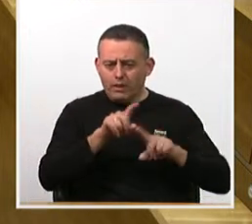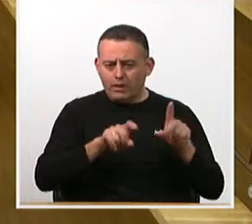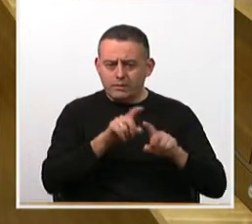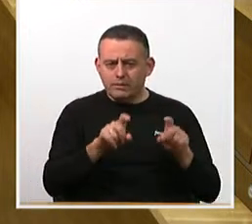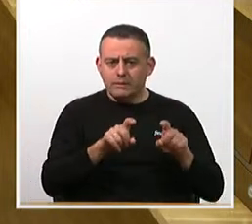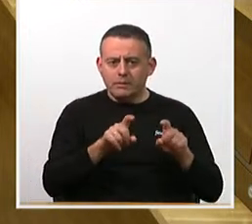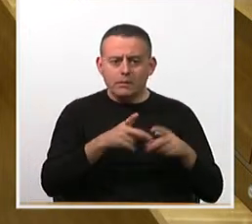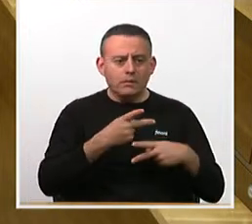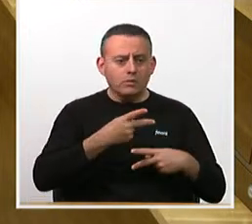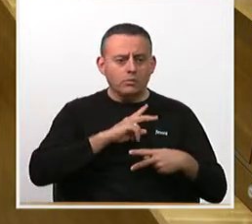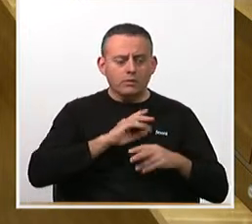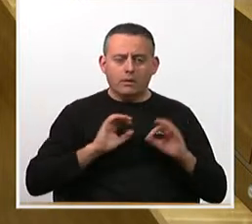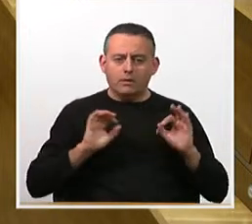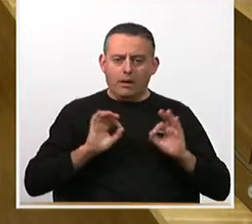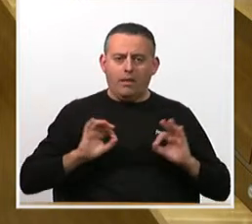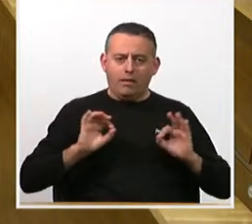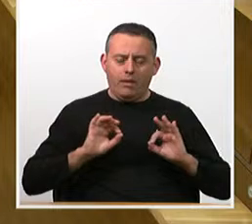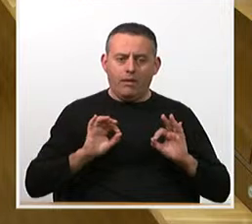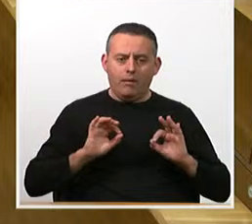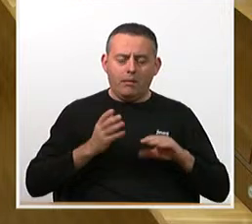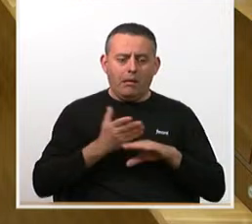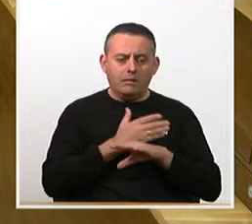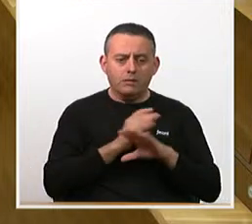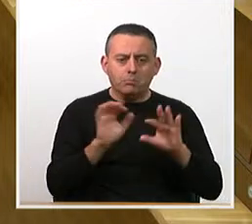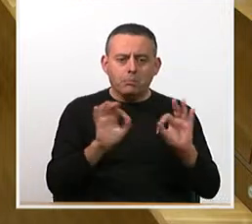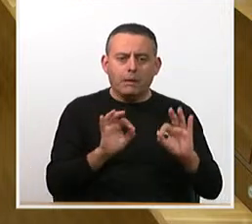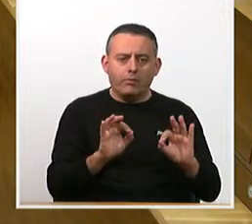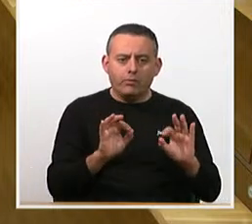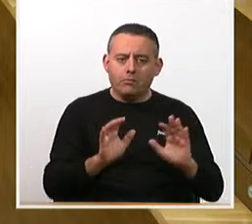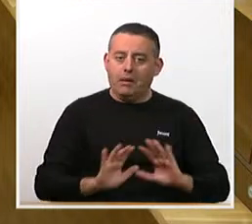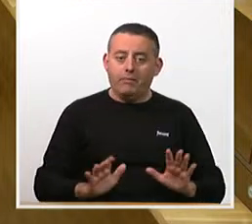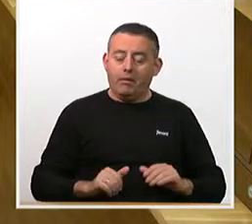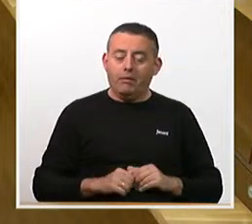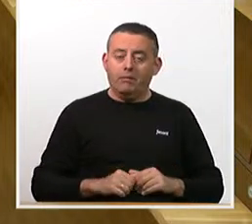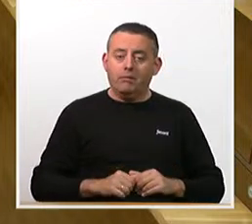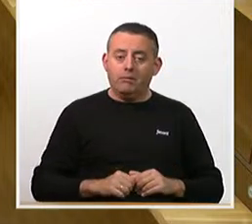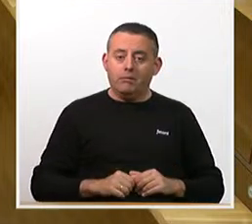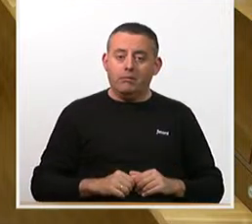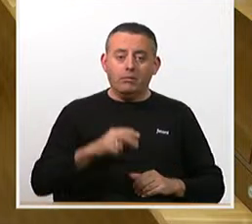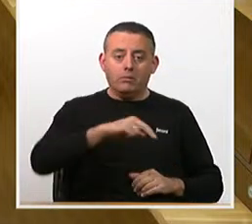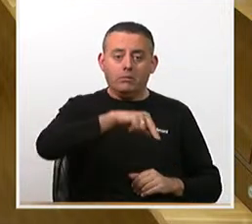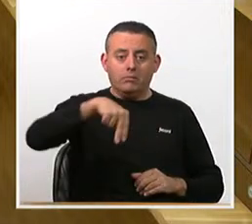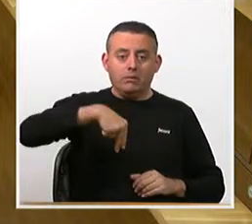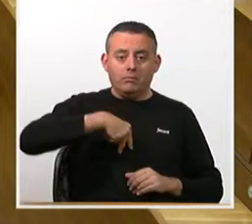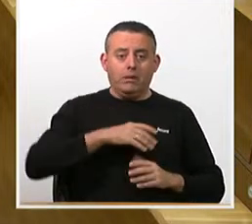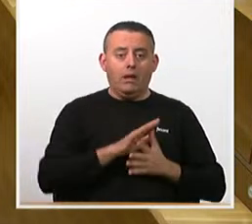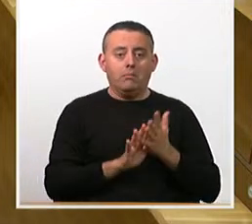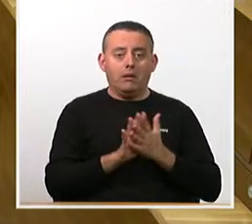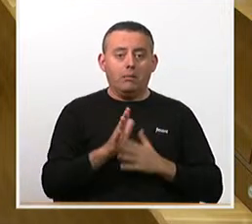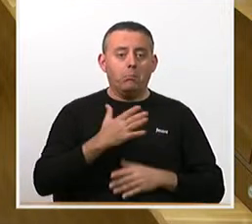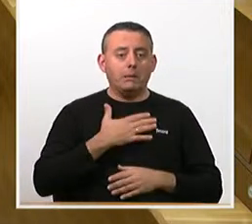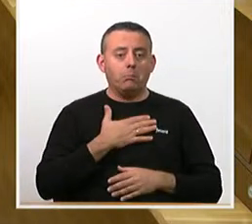preparar res res de a de patrimonio